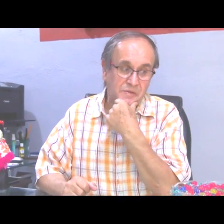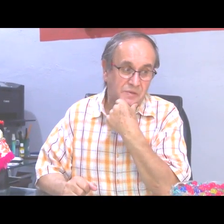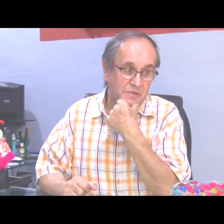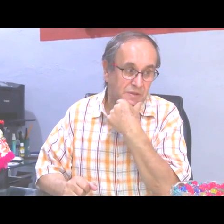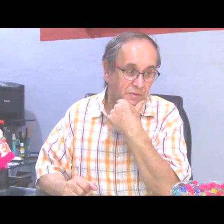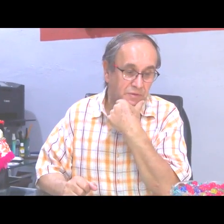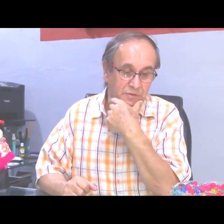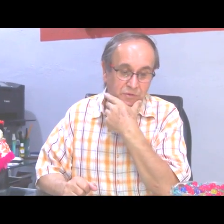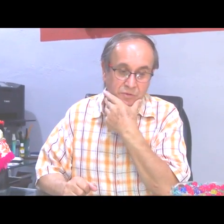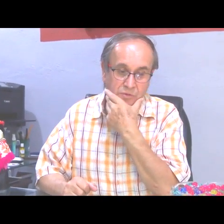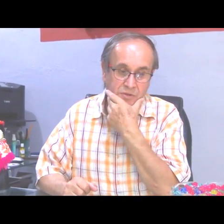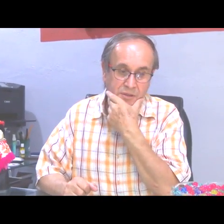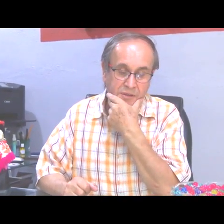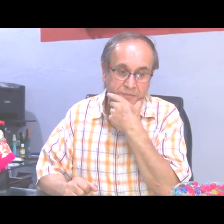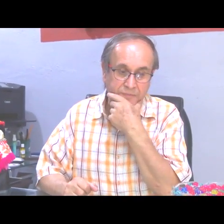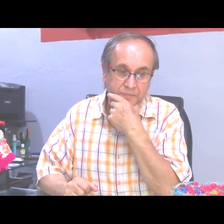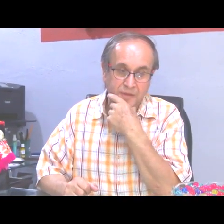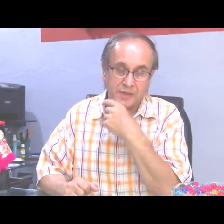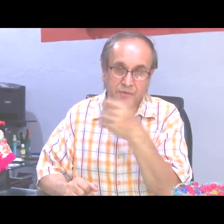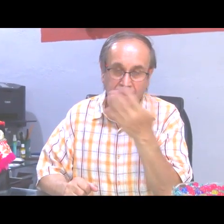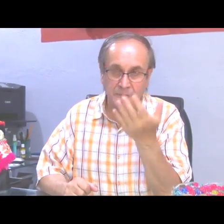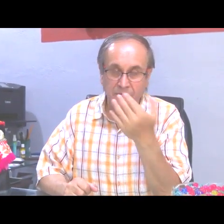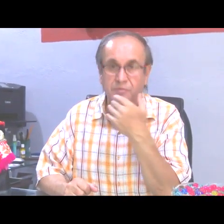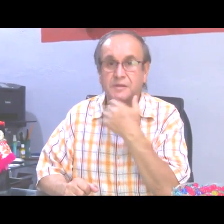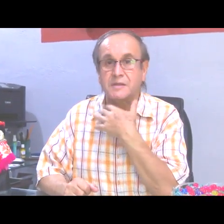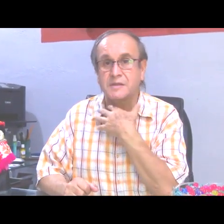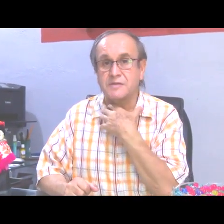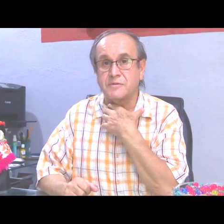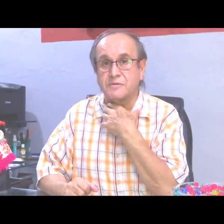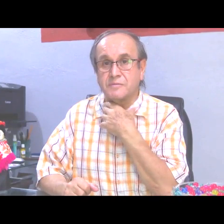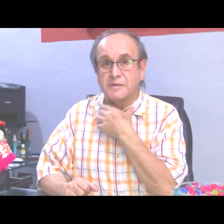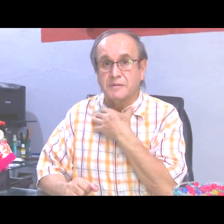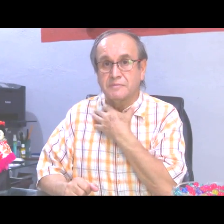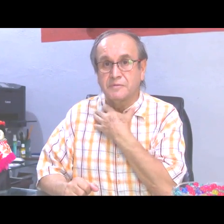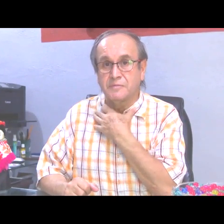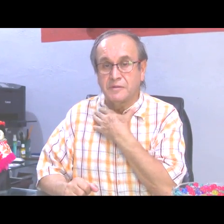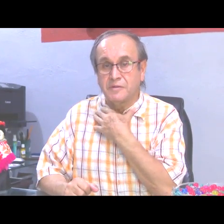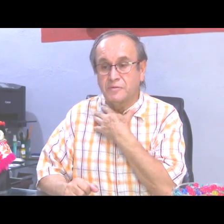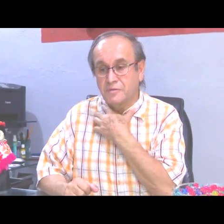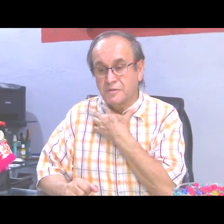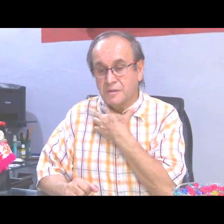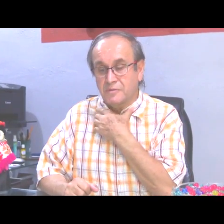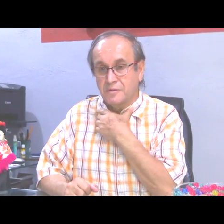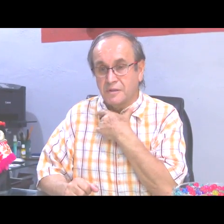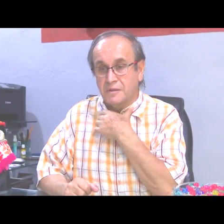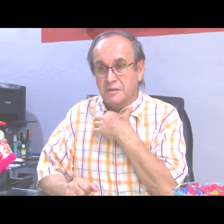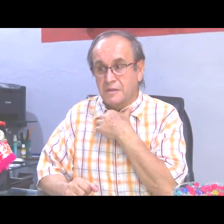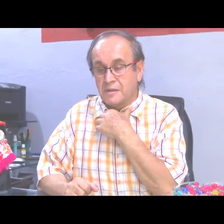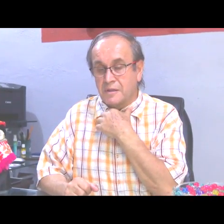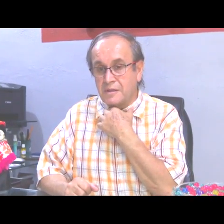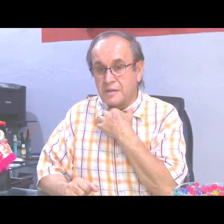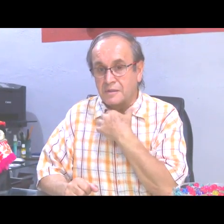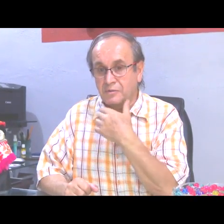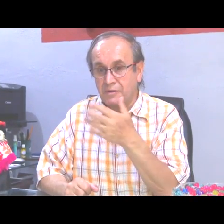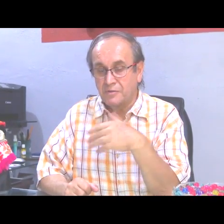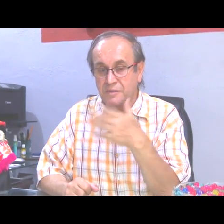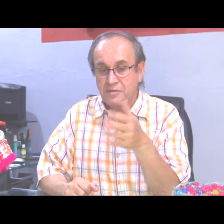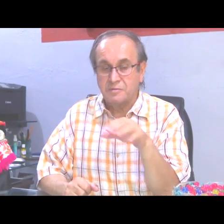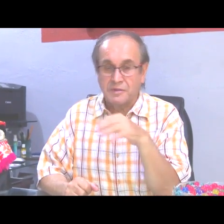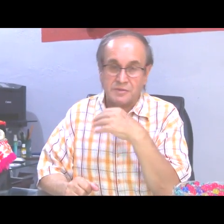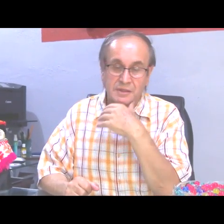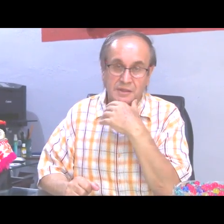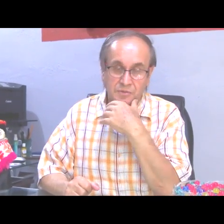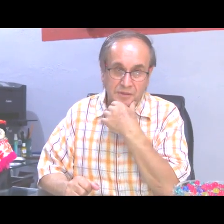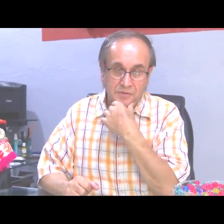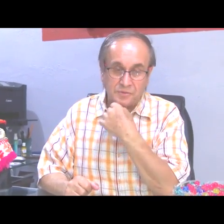personal, yo creo que con el doctor Oscar hay una muy buena relación, ¿verdad? Como le digo, yo trato de cuando más